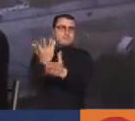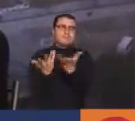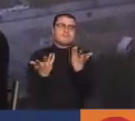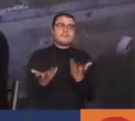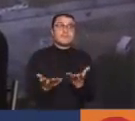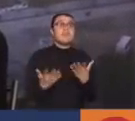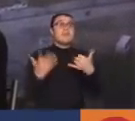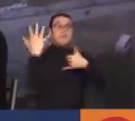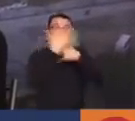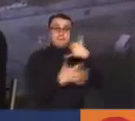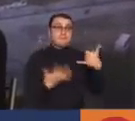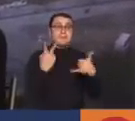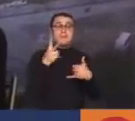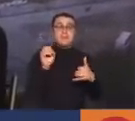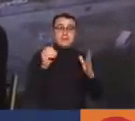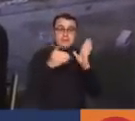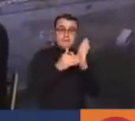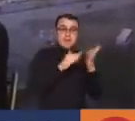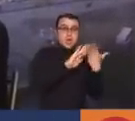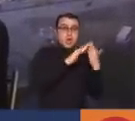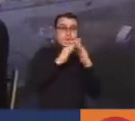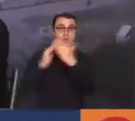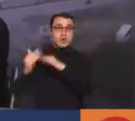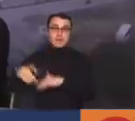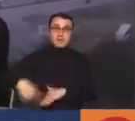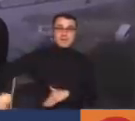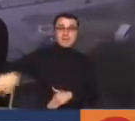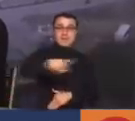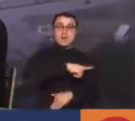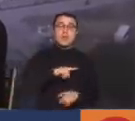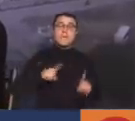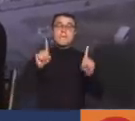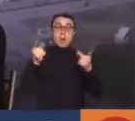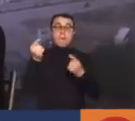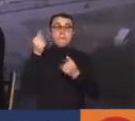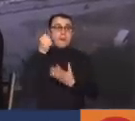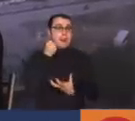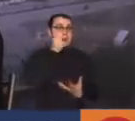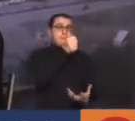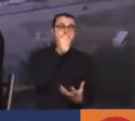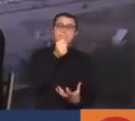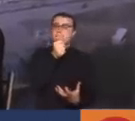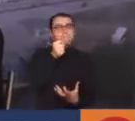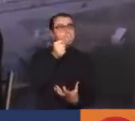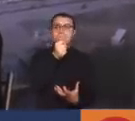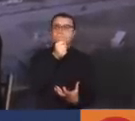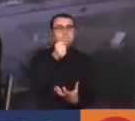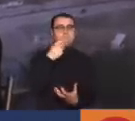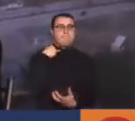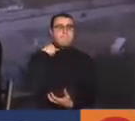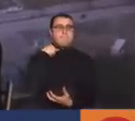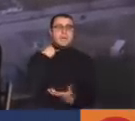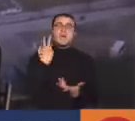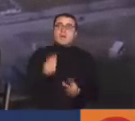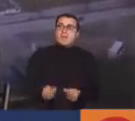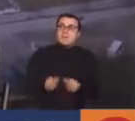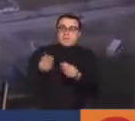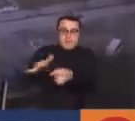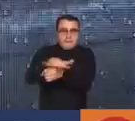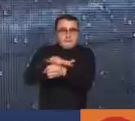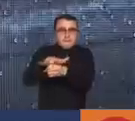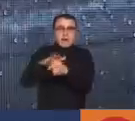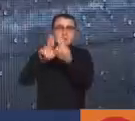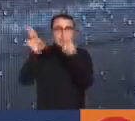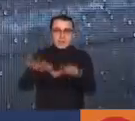de conectividad sin plata. Para poder llevar el internet a un barrio, para que los niños